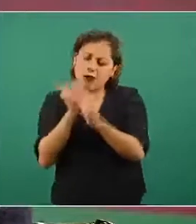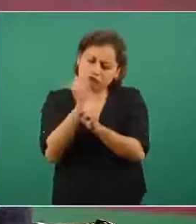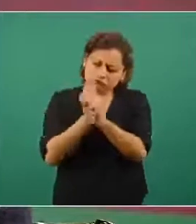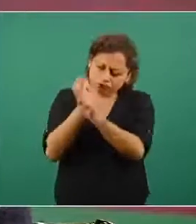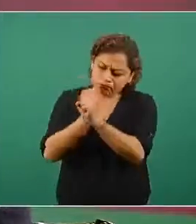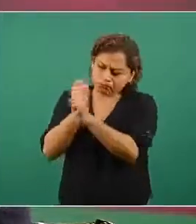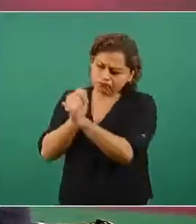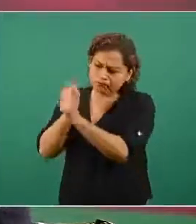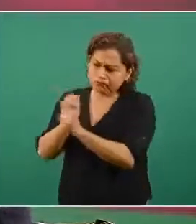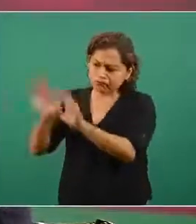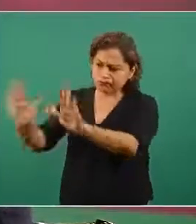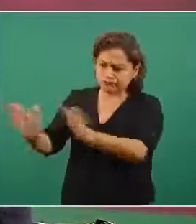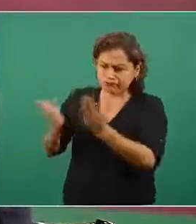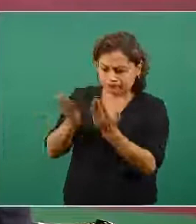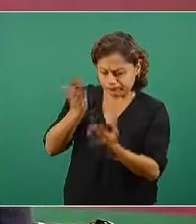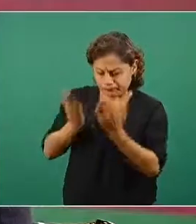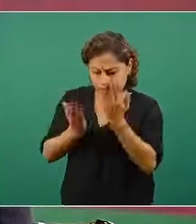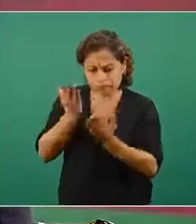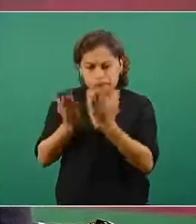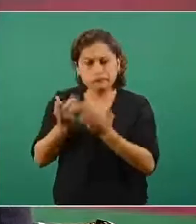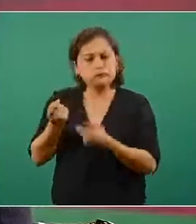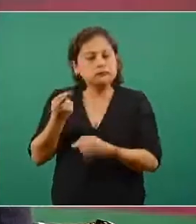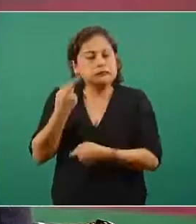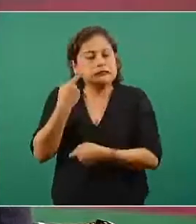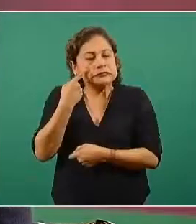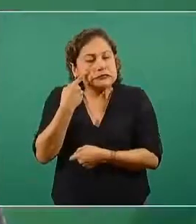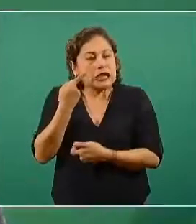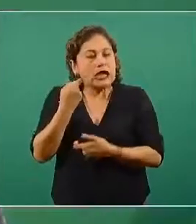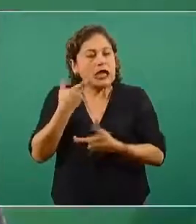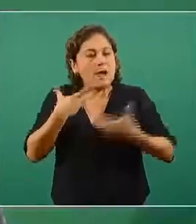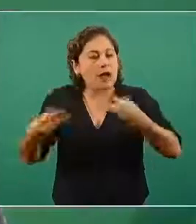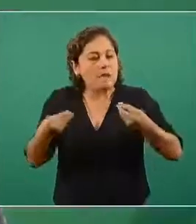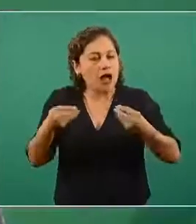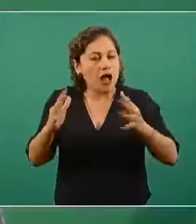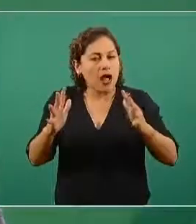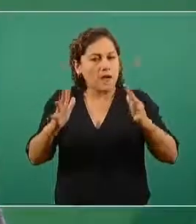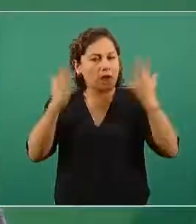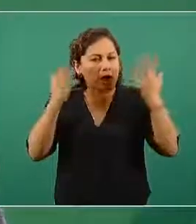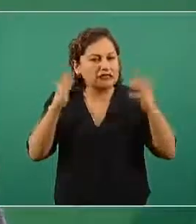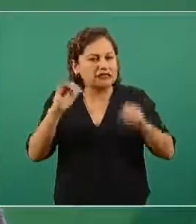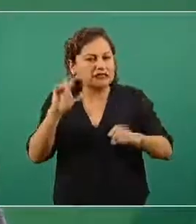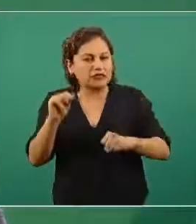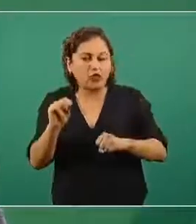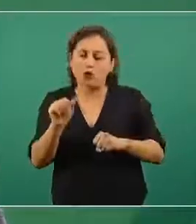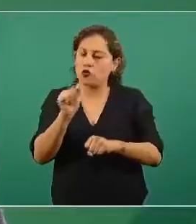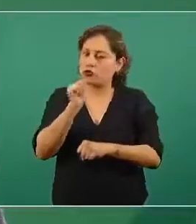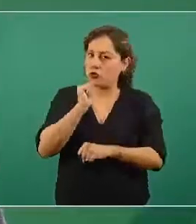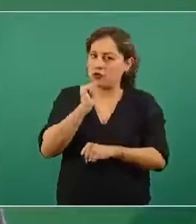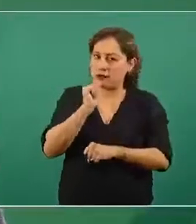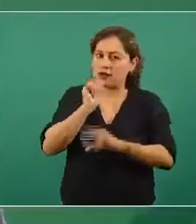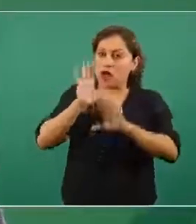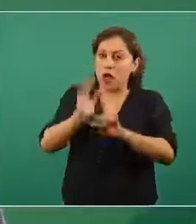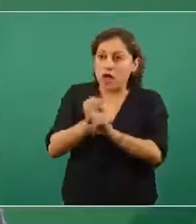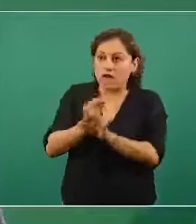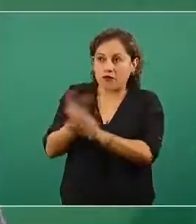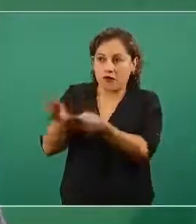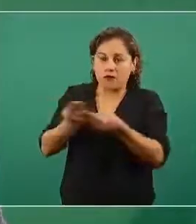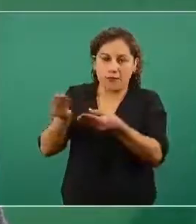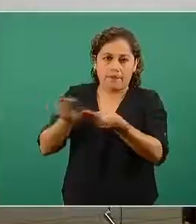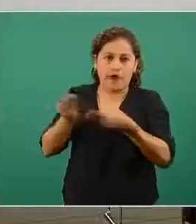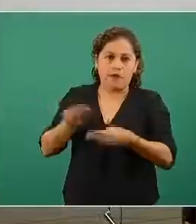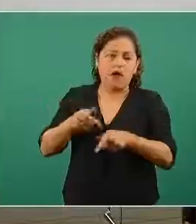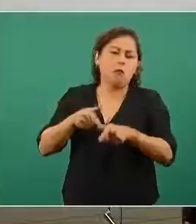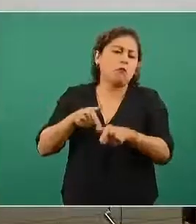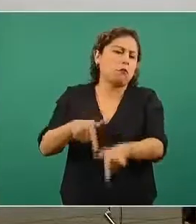realmente podría incrementar esta transmisibilidad. Estos son estudios que en su momento de seguro seguirán